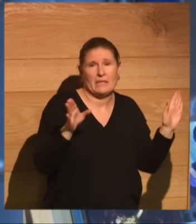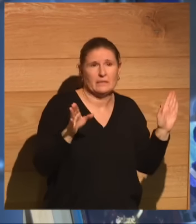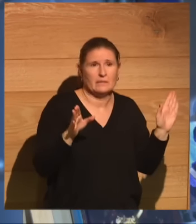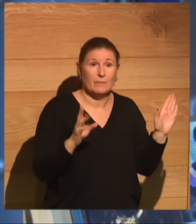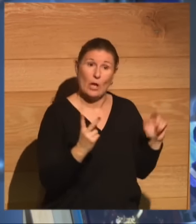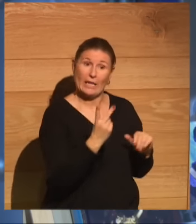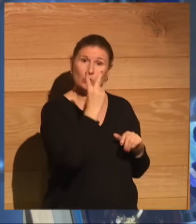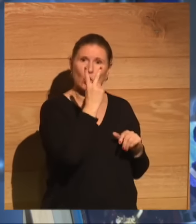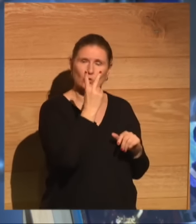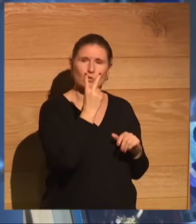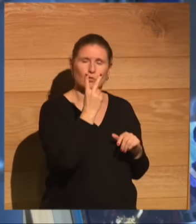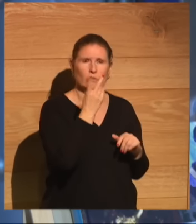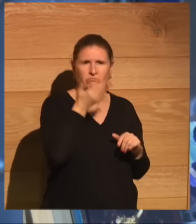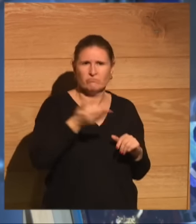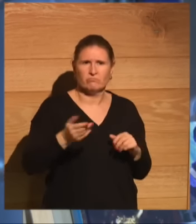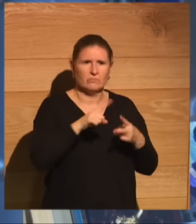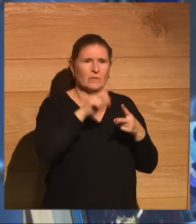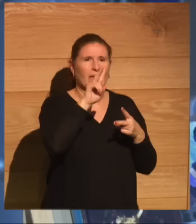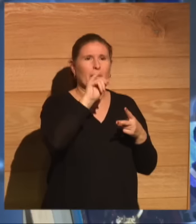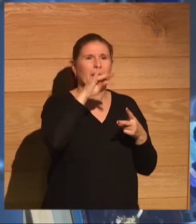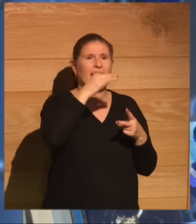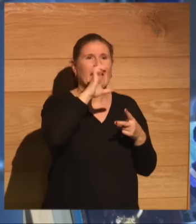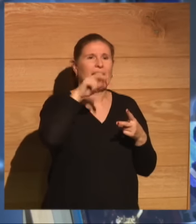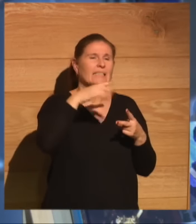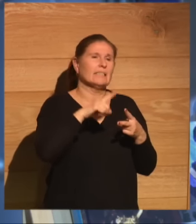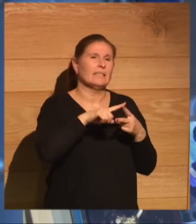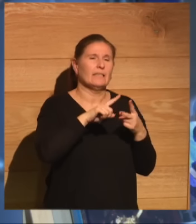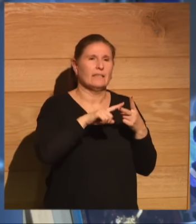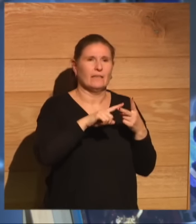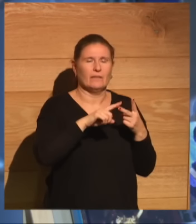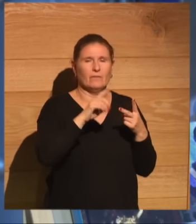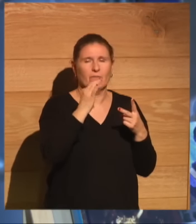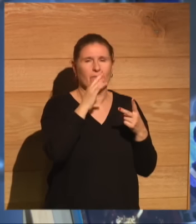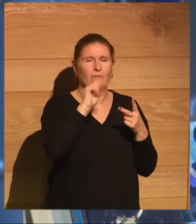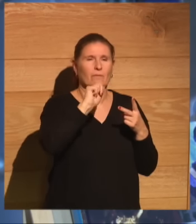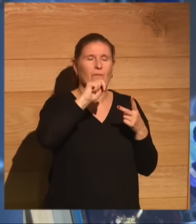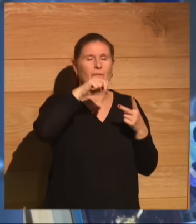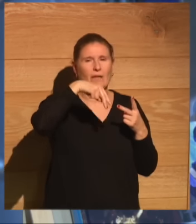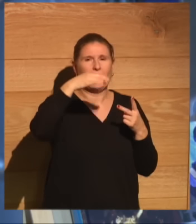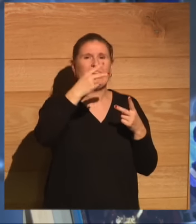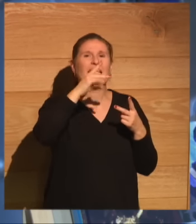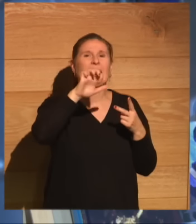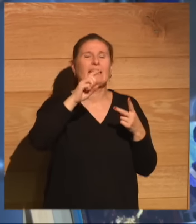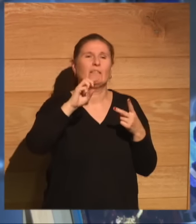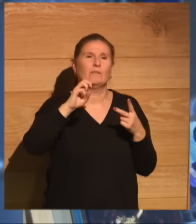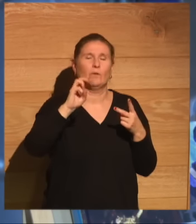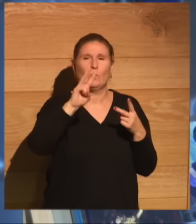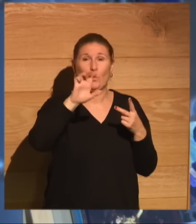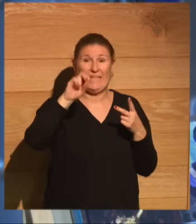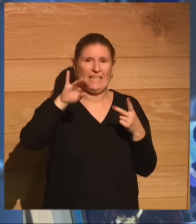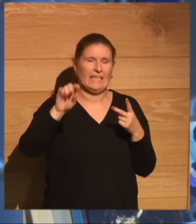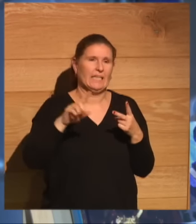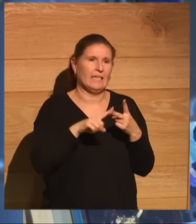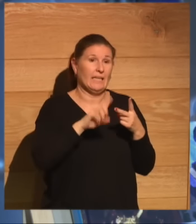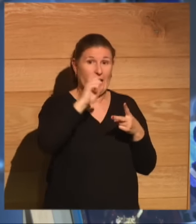que tienen verdadero valor, que son Vincent y Frankenweenie. Digamos que estos son obras con cara y ojos. En el caso de Vincent,